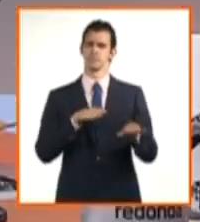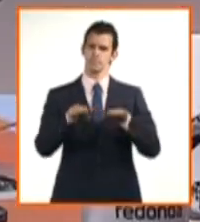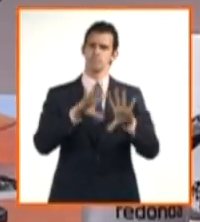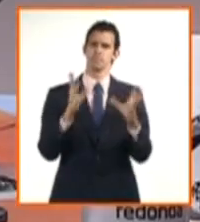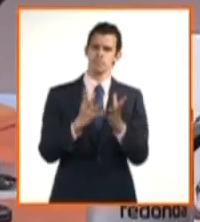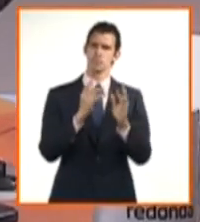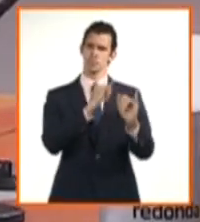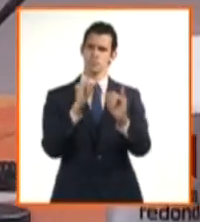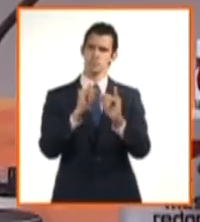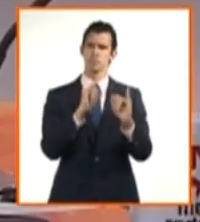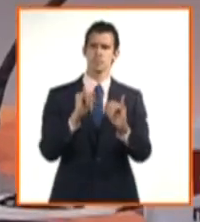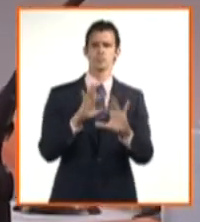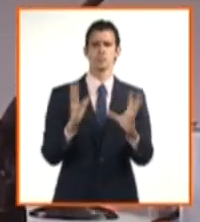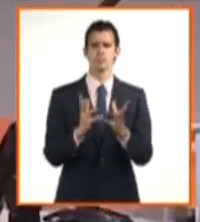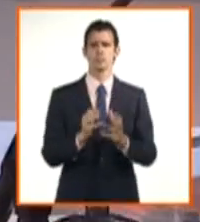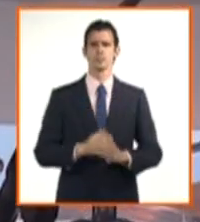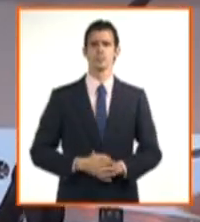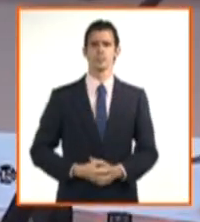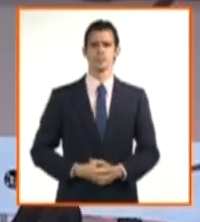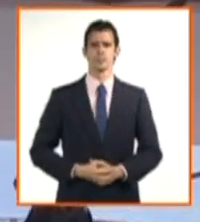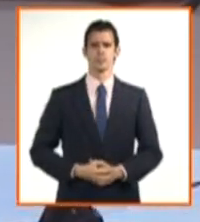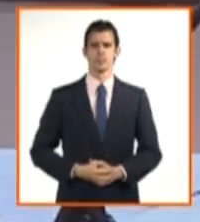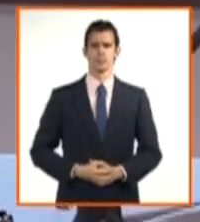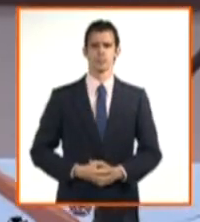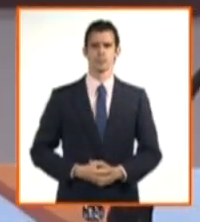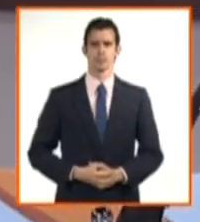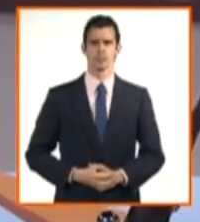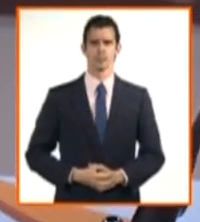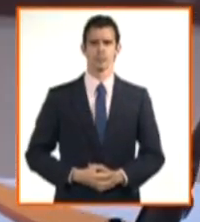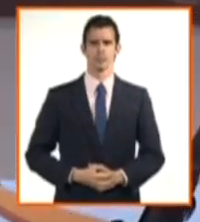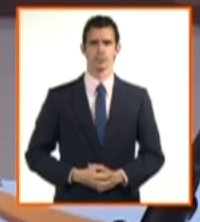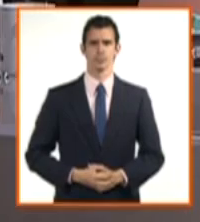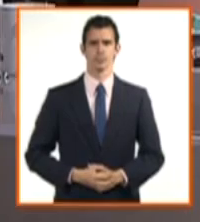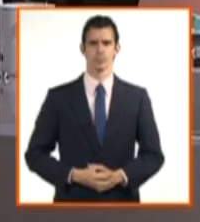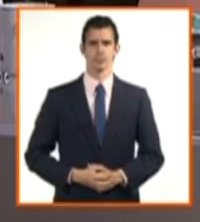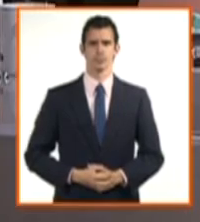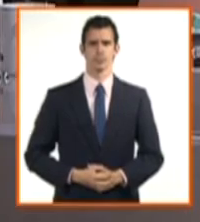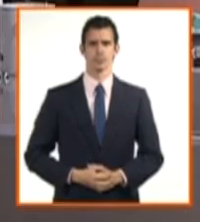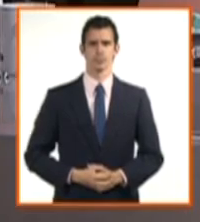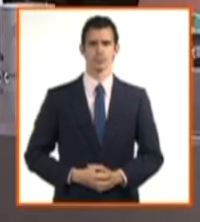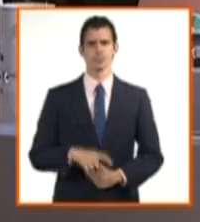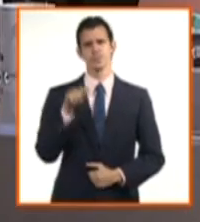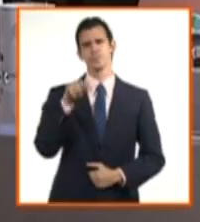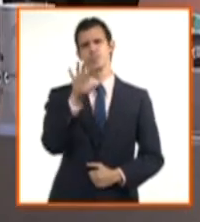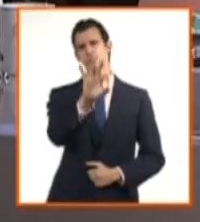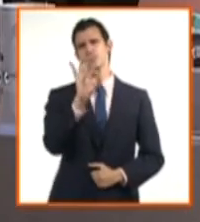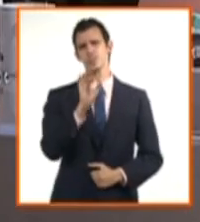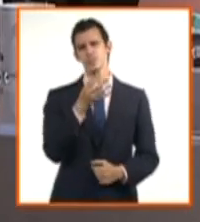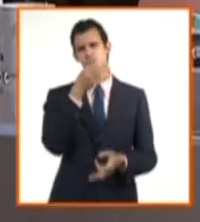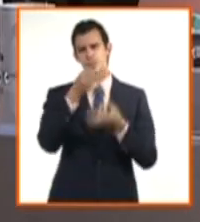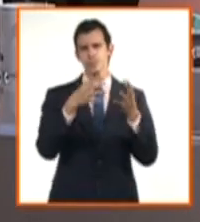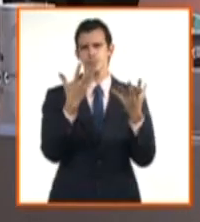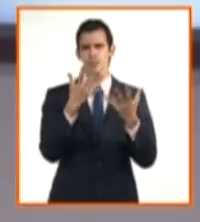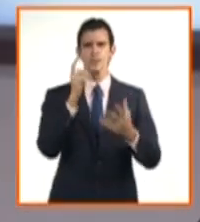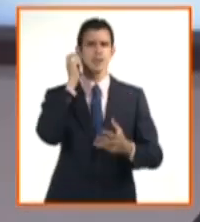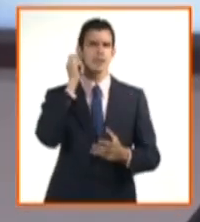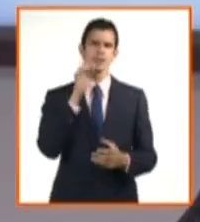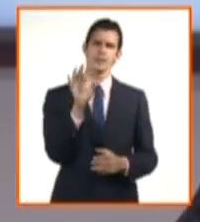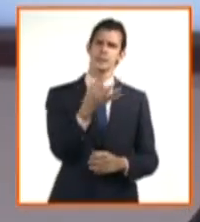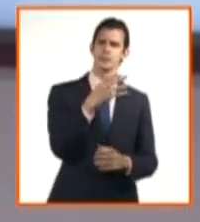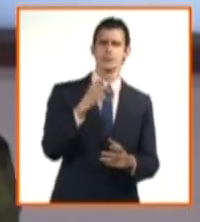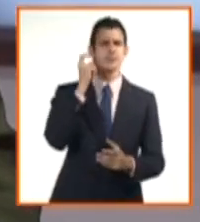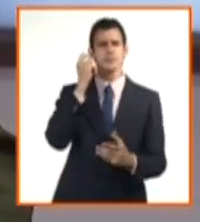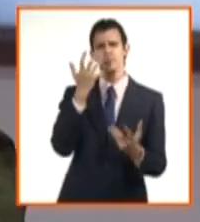todo el sistema de reducción de desastre que tenemos también en cuba organizado y aquí está con nosotros la teniente coronel gloria geli martínez jefa del departamento